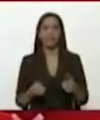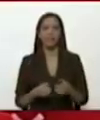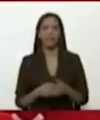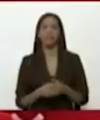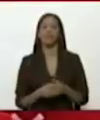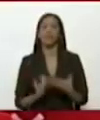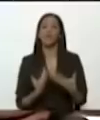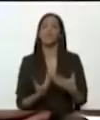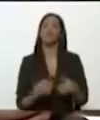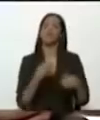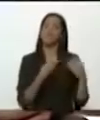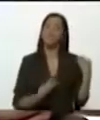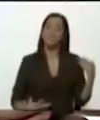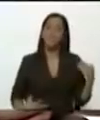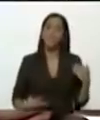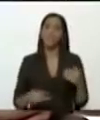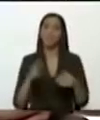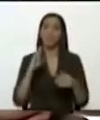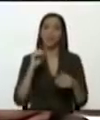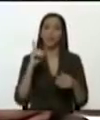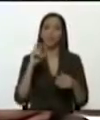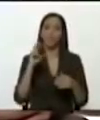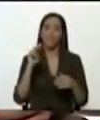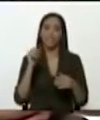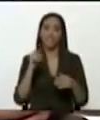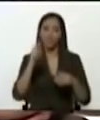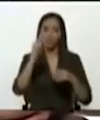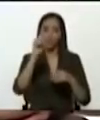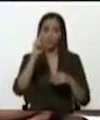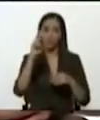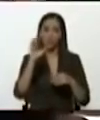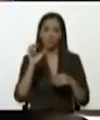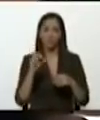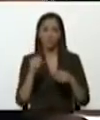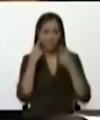Rodríguez Torres. Vamos a ver ahora este video porque esto ha venido